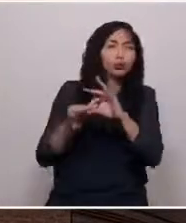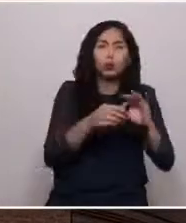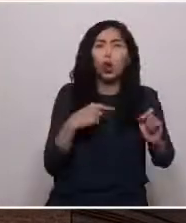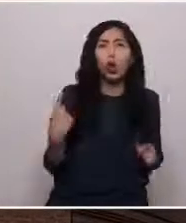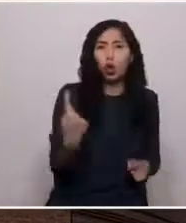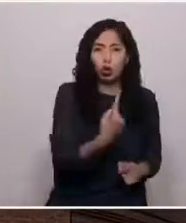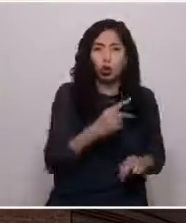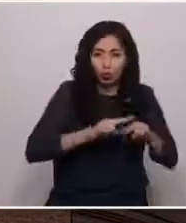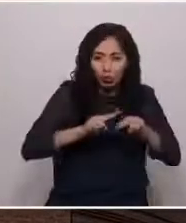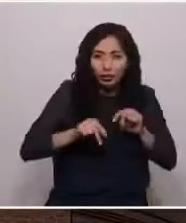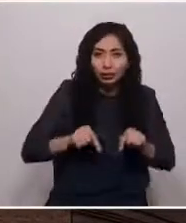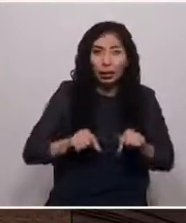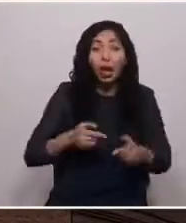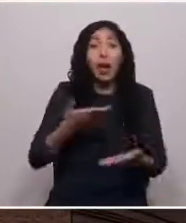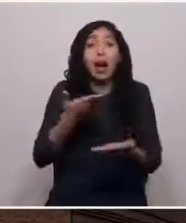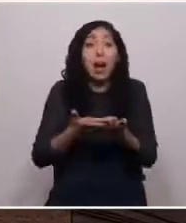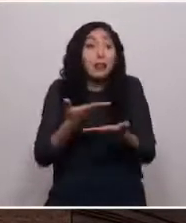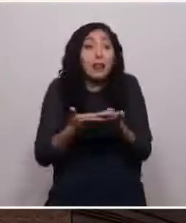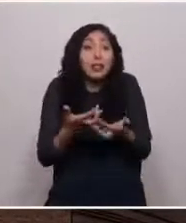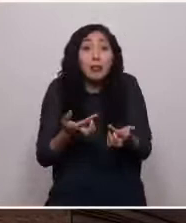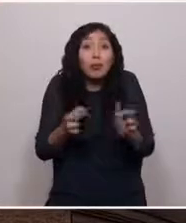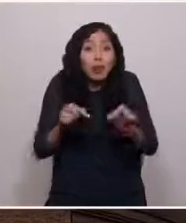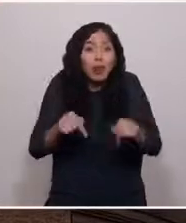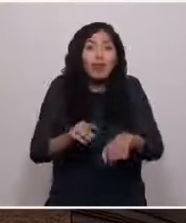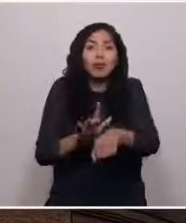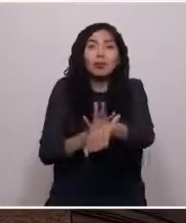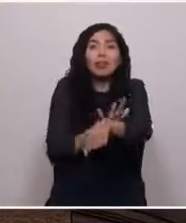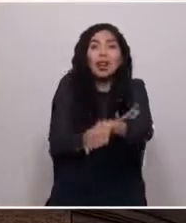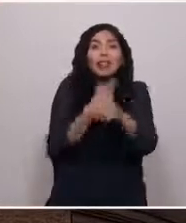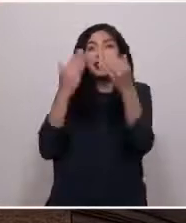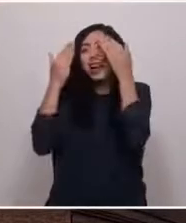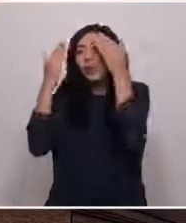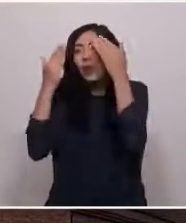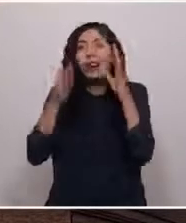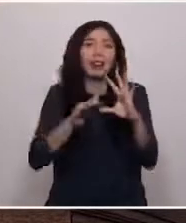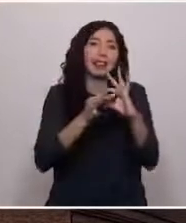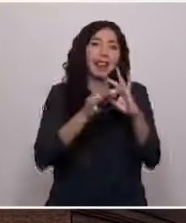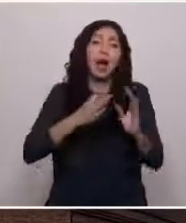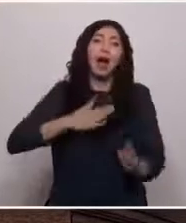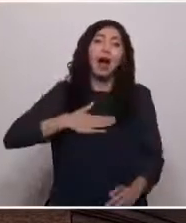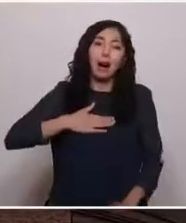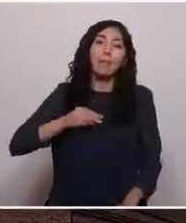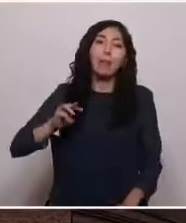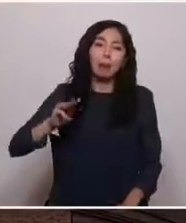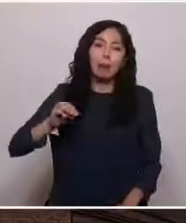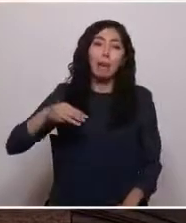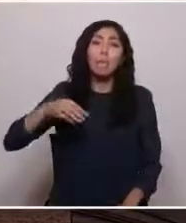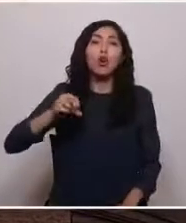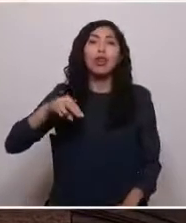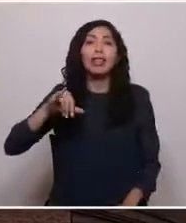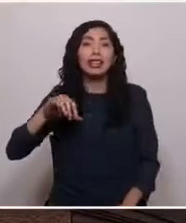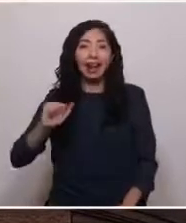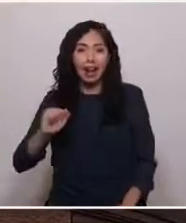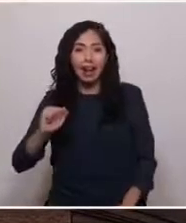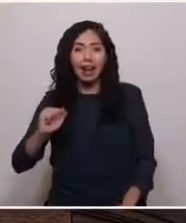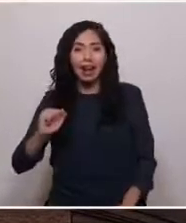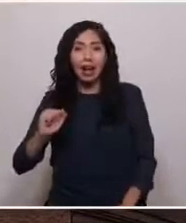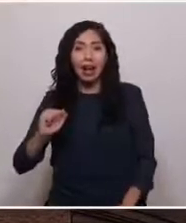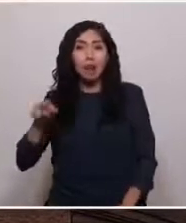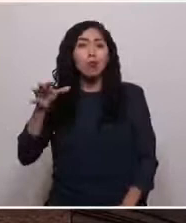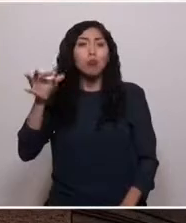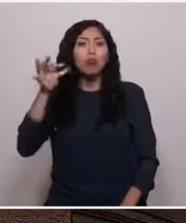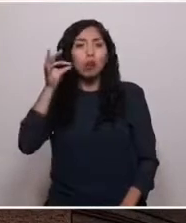esta oportunidad tan emocionante de saludar y agradecer a mi madre mónica fuensalida peña mujer